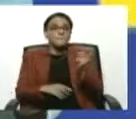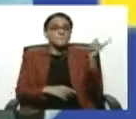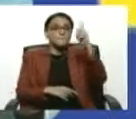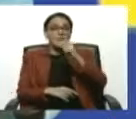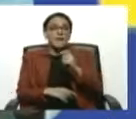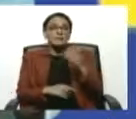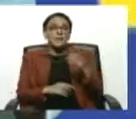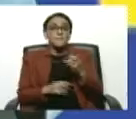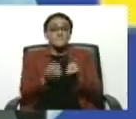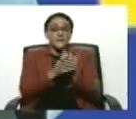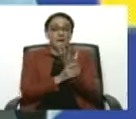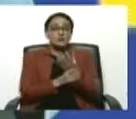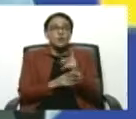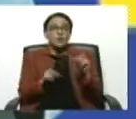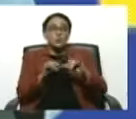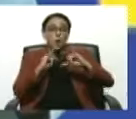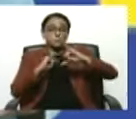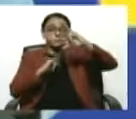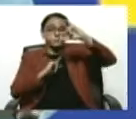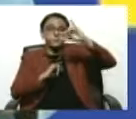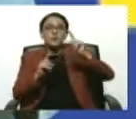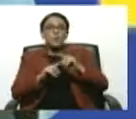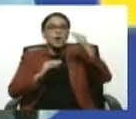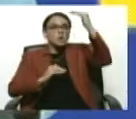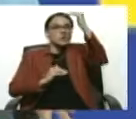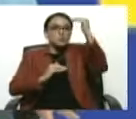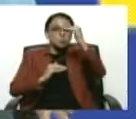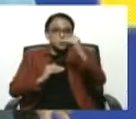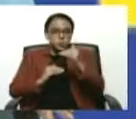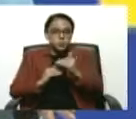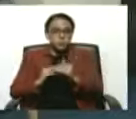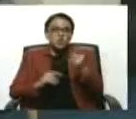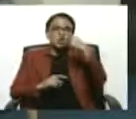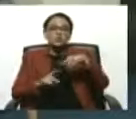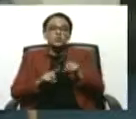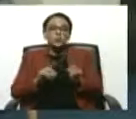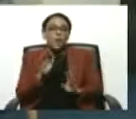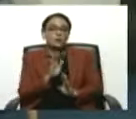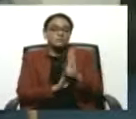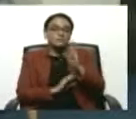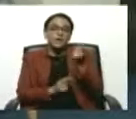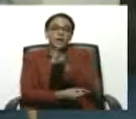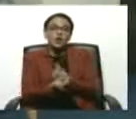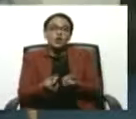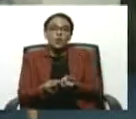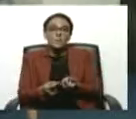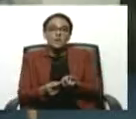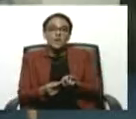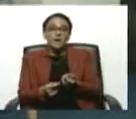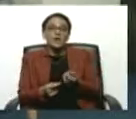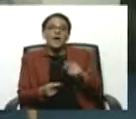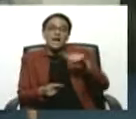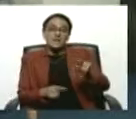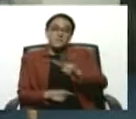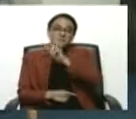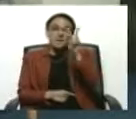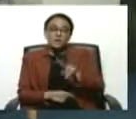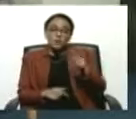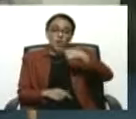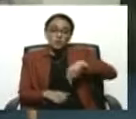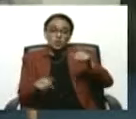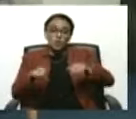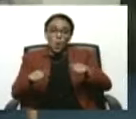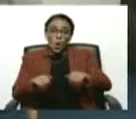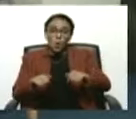inflación más baja en Venezuela, la más baja en 20 años. Es un número a considerar, siendo Venezuela hoy todavía